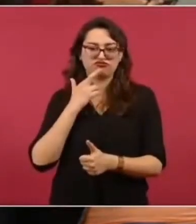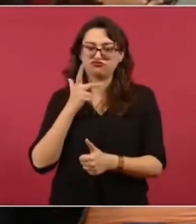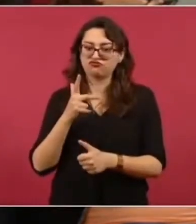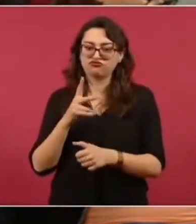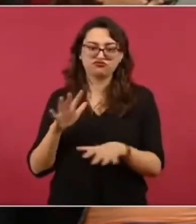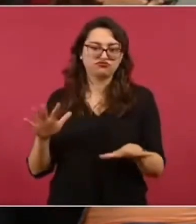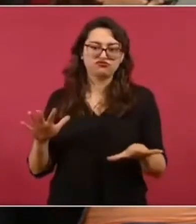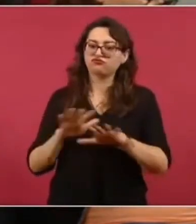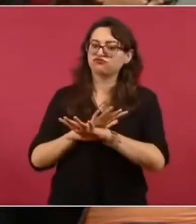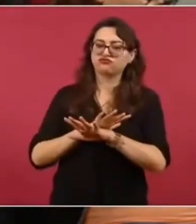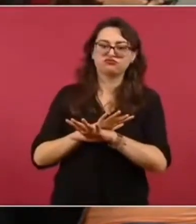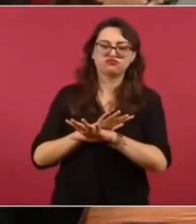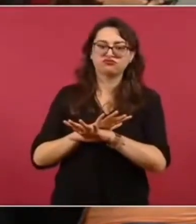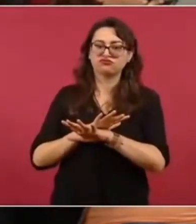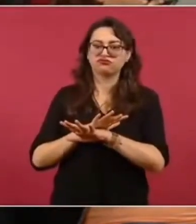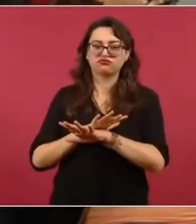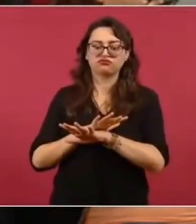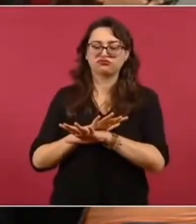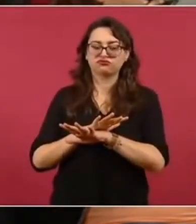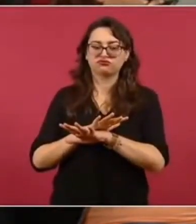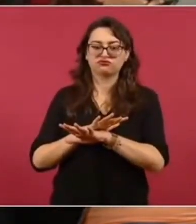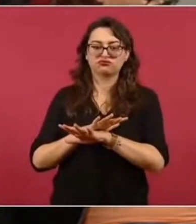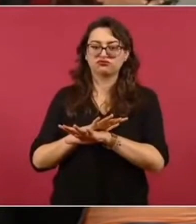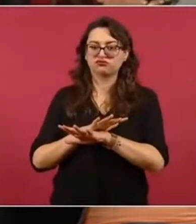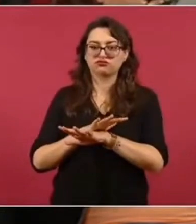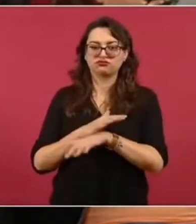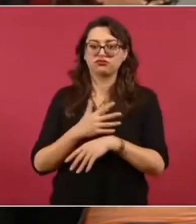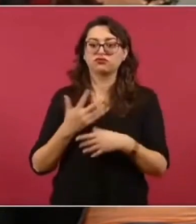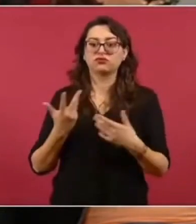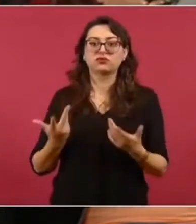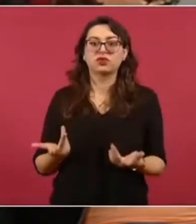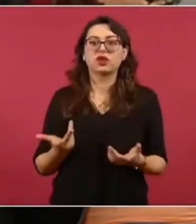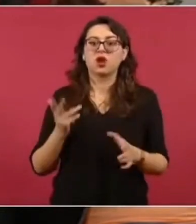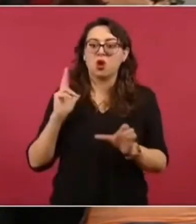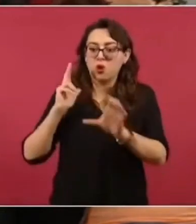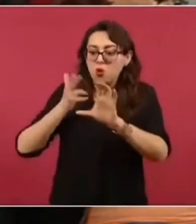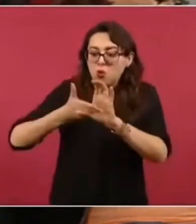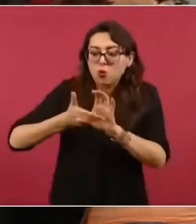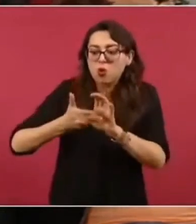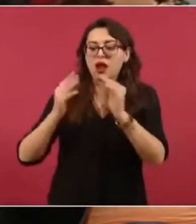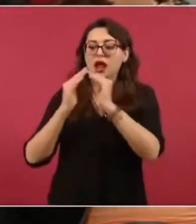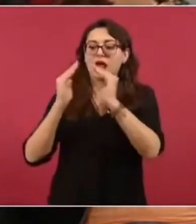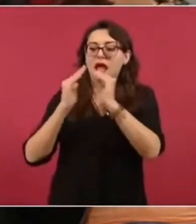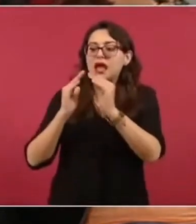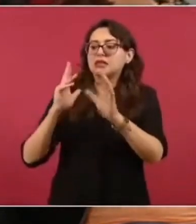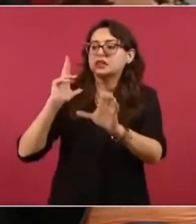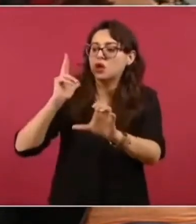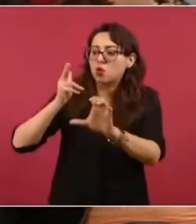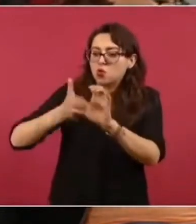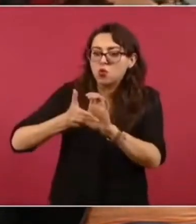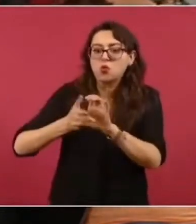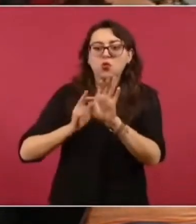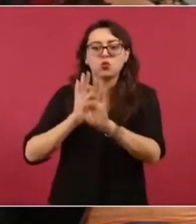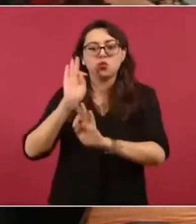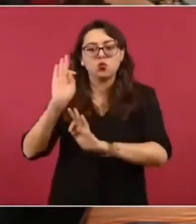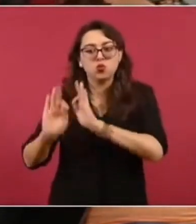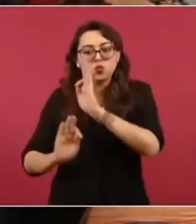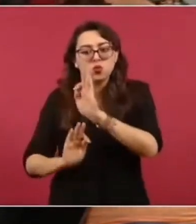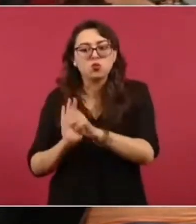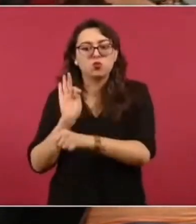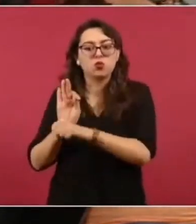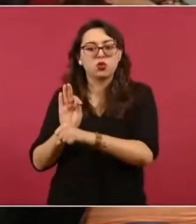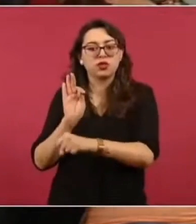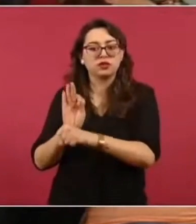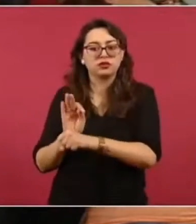sobre reinvención, como albergues, como un asunto de casa de, permítame decirlo, de